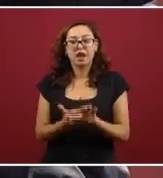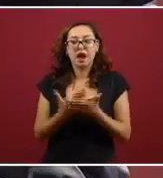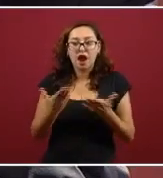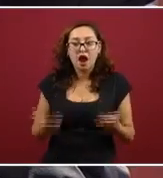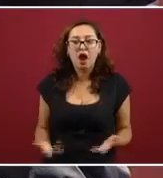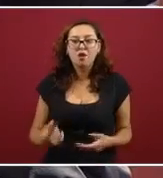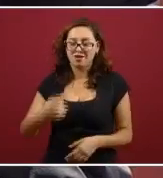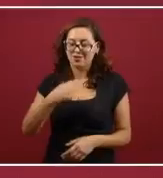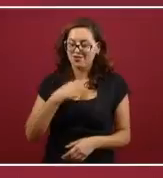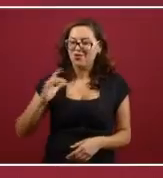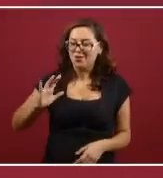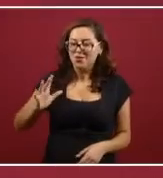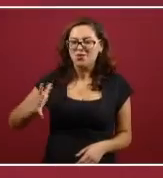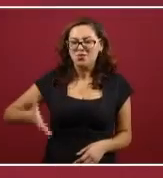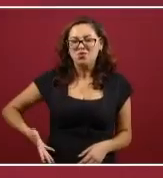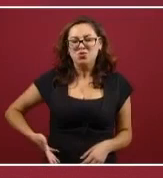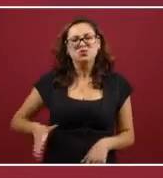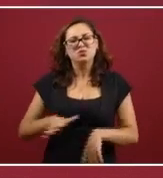en Tabasco,